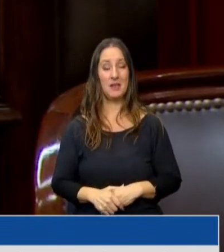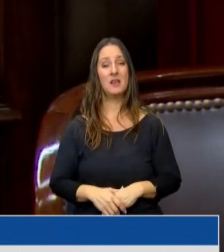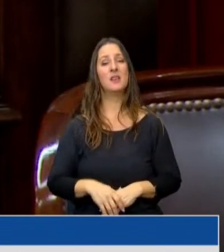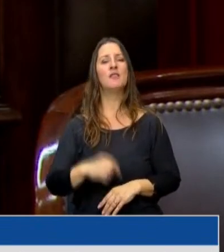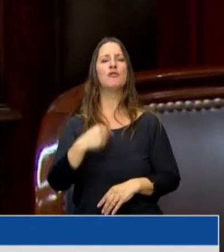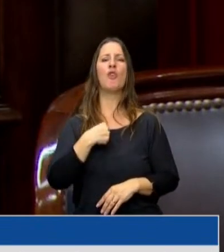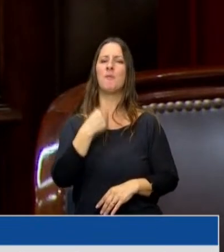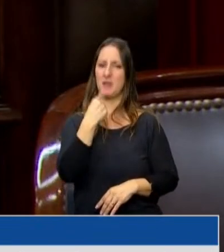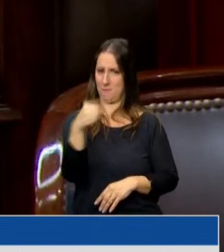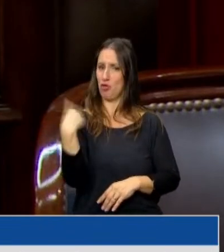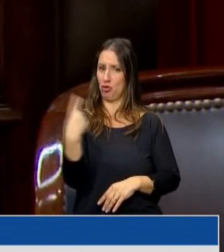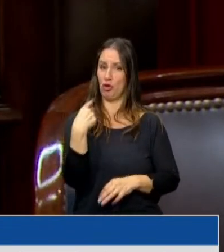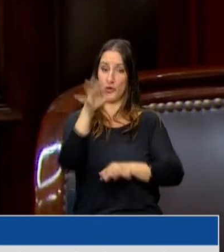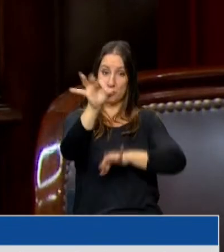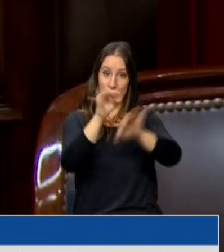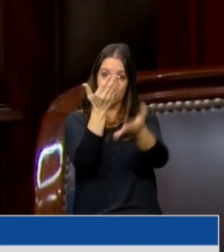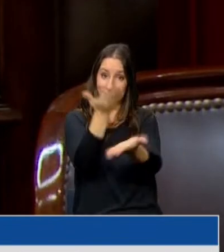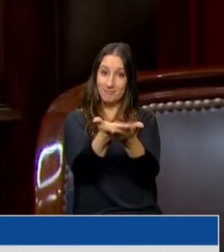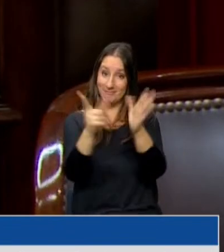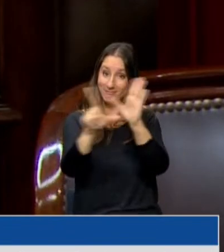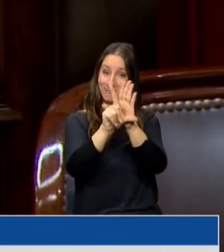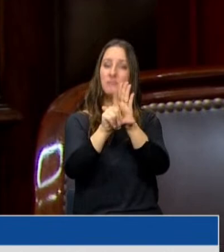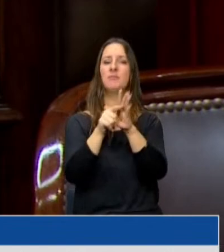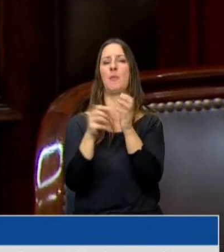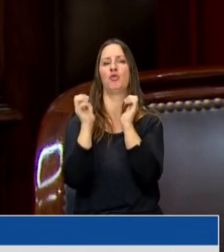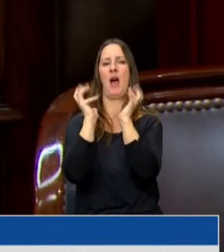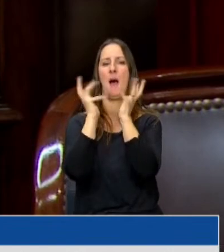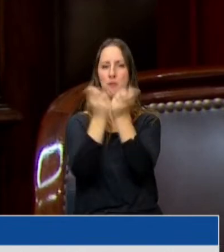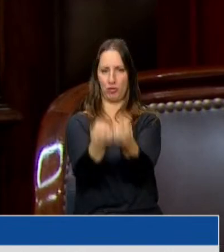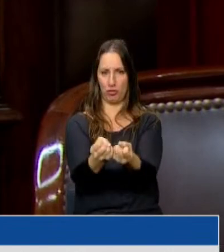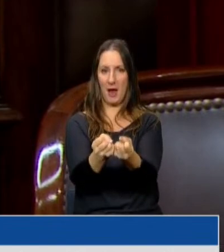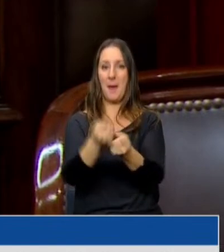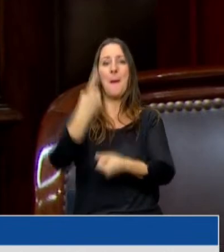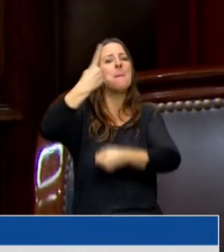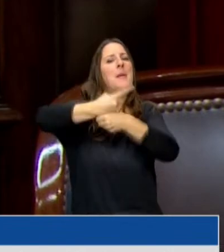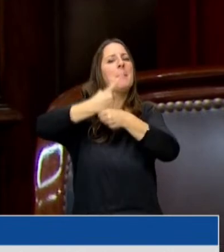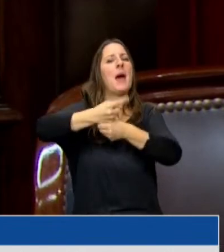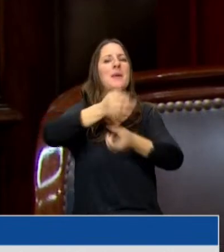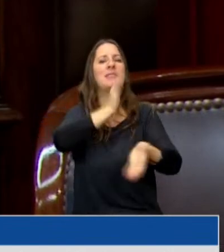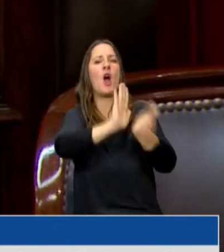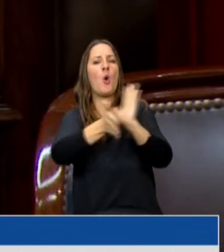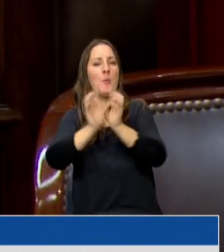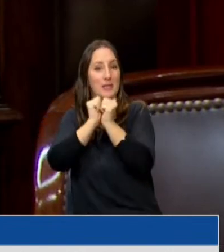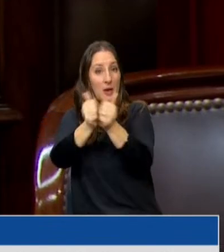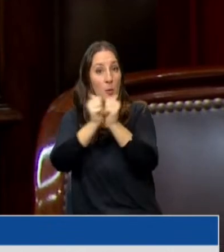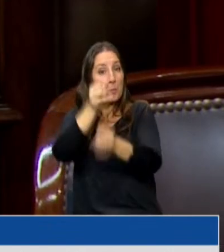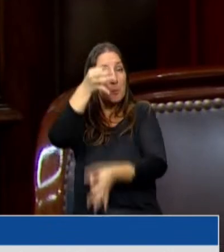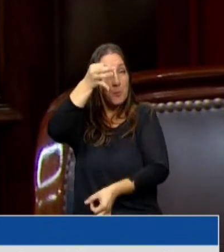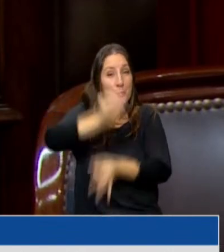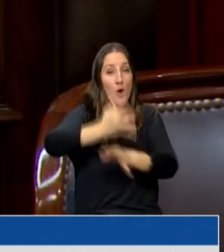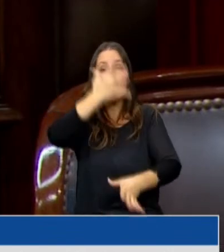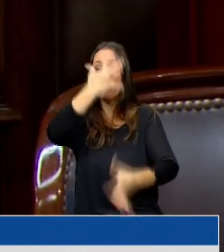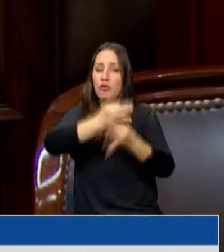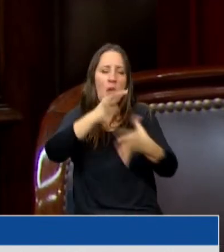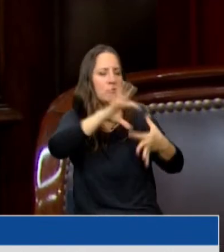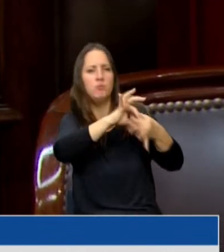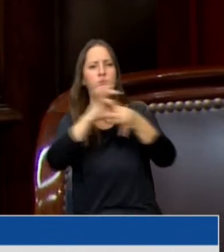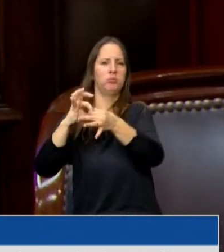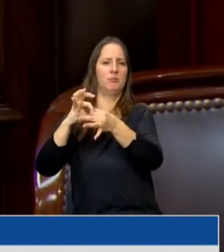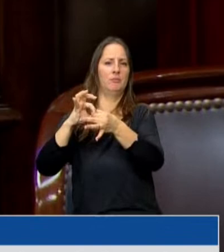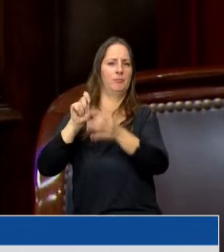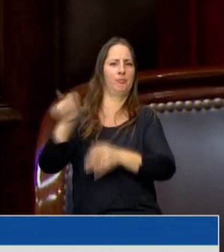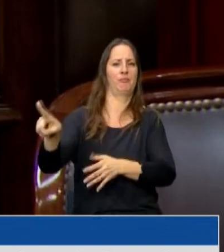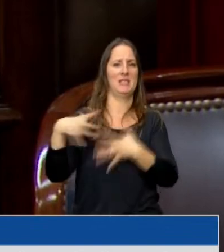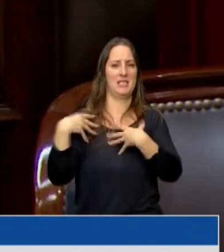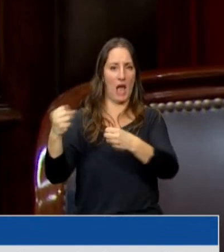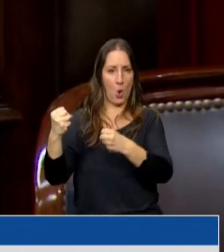que vamos a acompañar porque es la primera vez que se plantea a los acompañantes terapéuticos como profesionales ligados a la salud